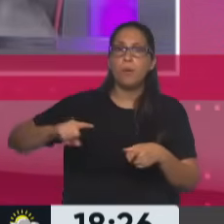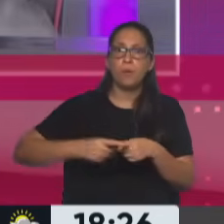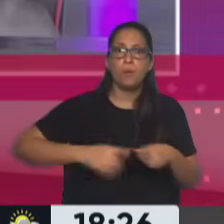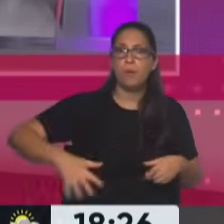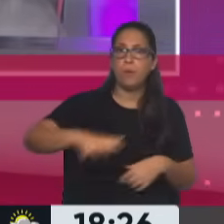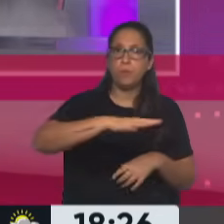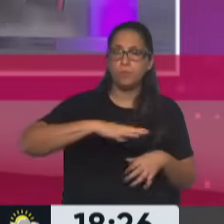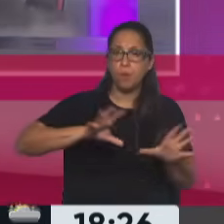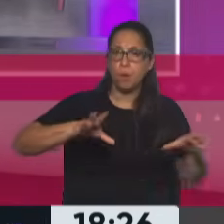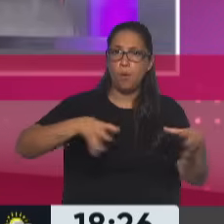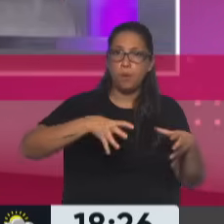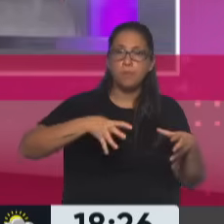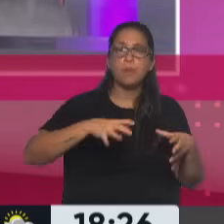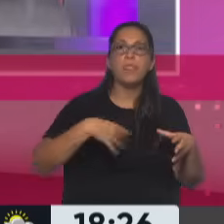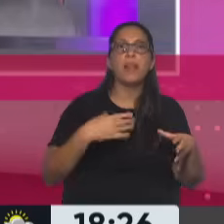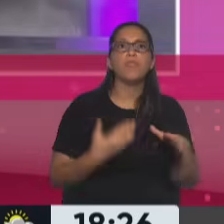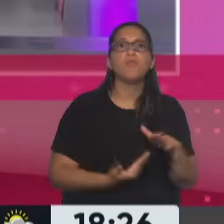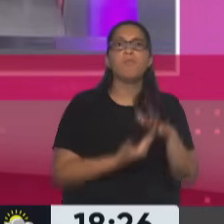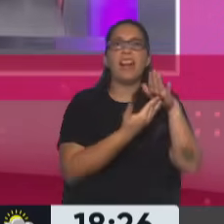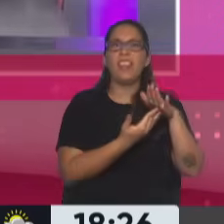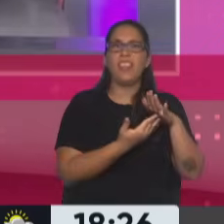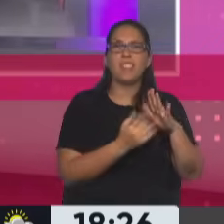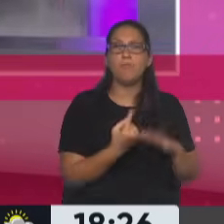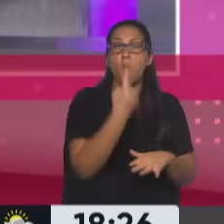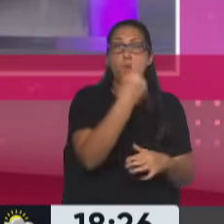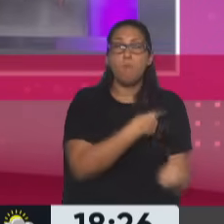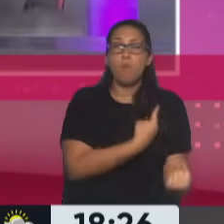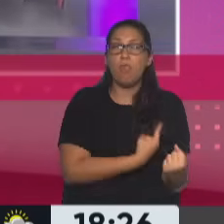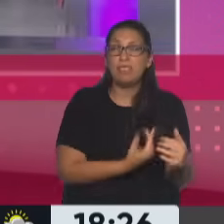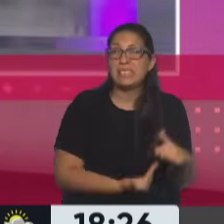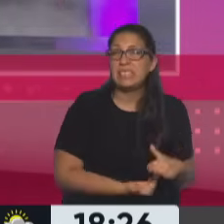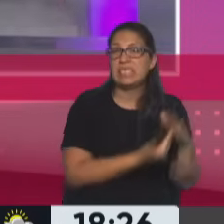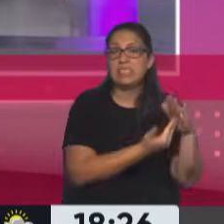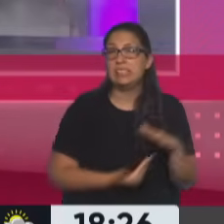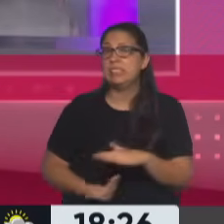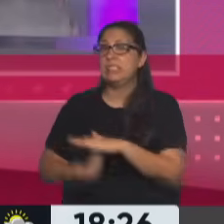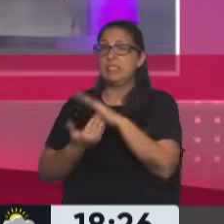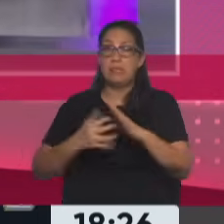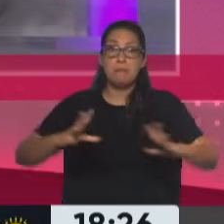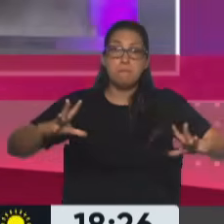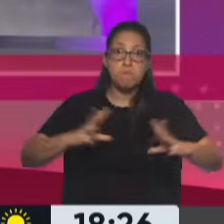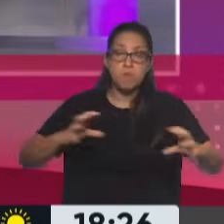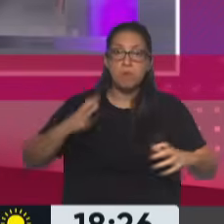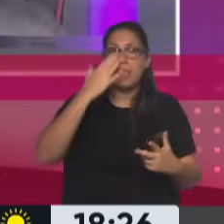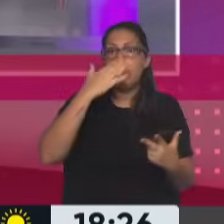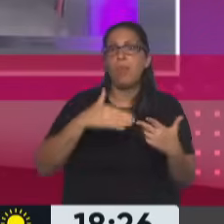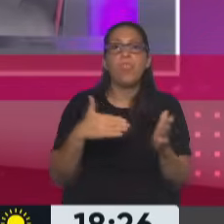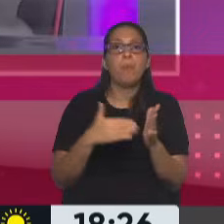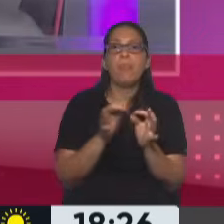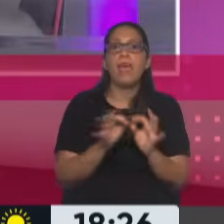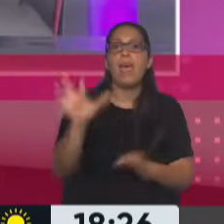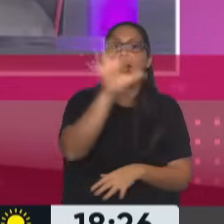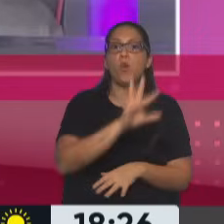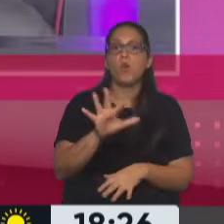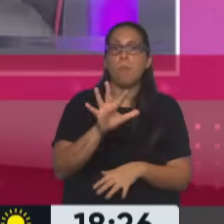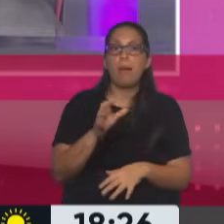a las autocracias, y lo más importante es cómo Europa va a terminar reaccionando frente al empuje